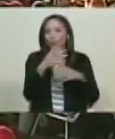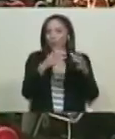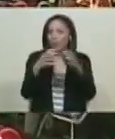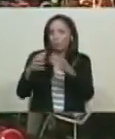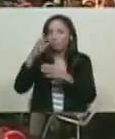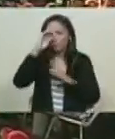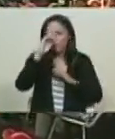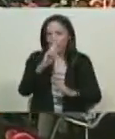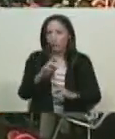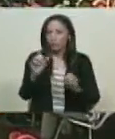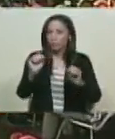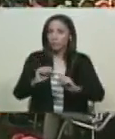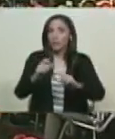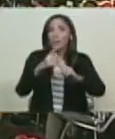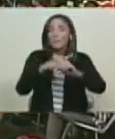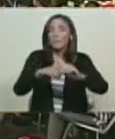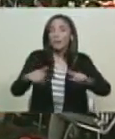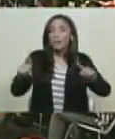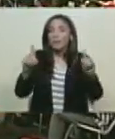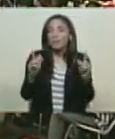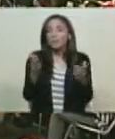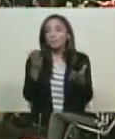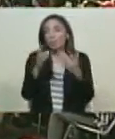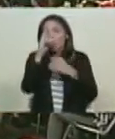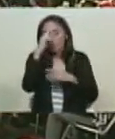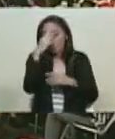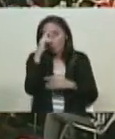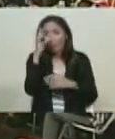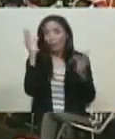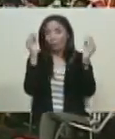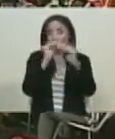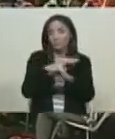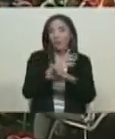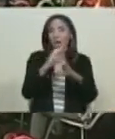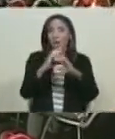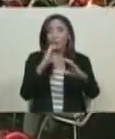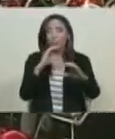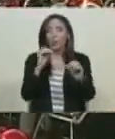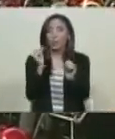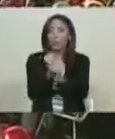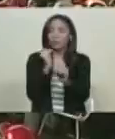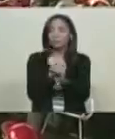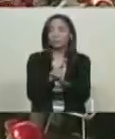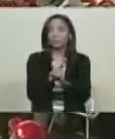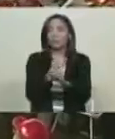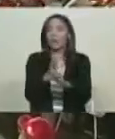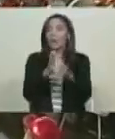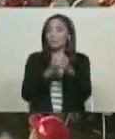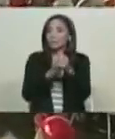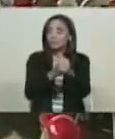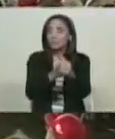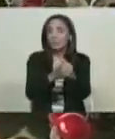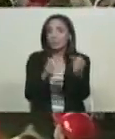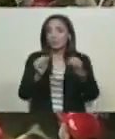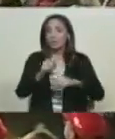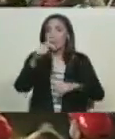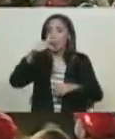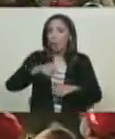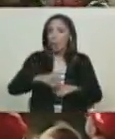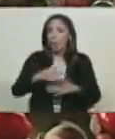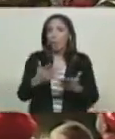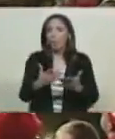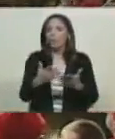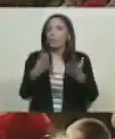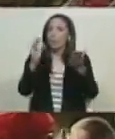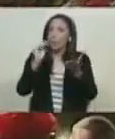Pero, sin lugar a dudas, la clase obrera va en la vanguardia. Y la clase obrera me obligó hoy a asumir